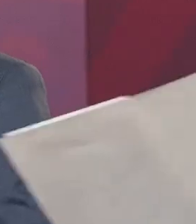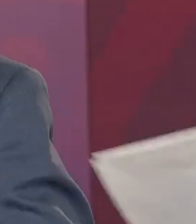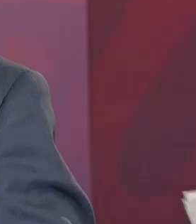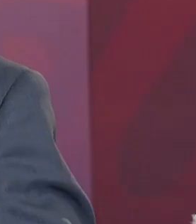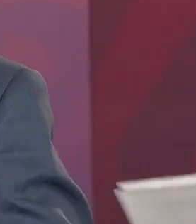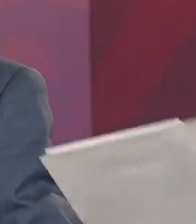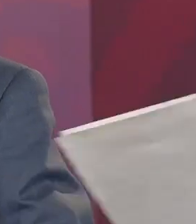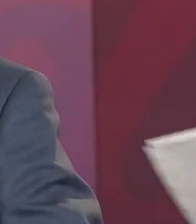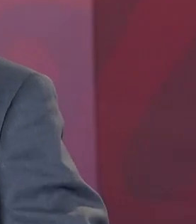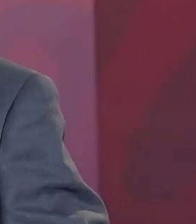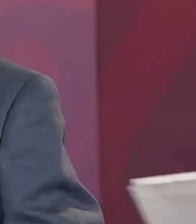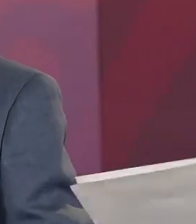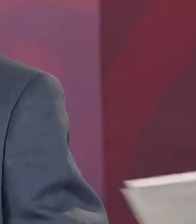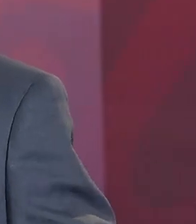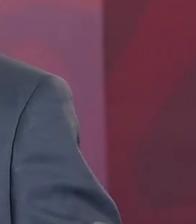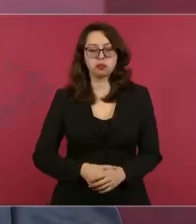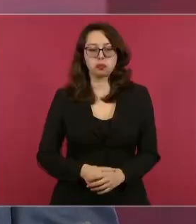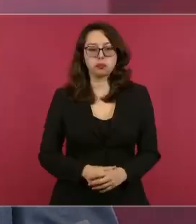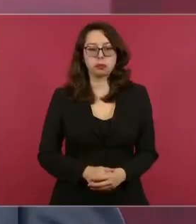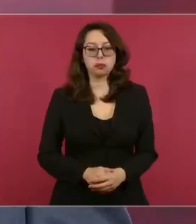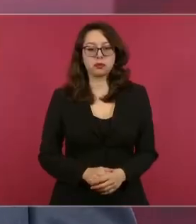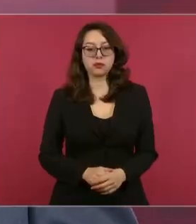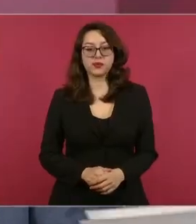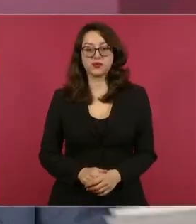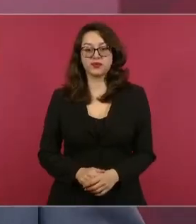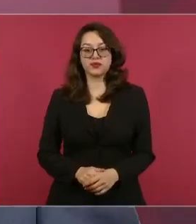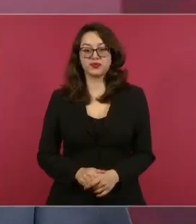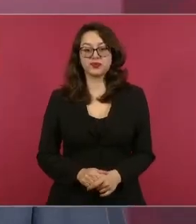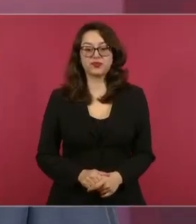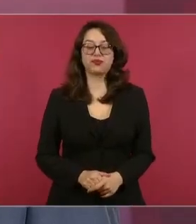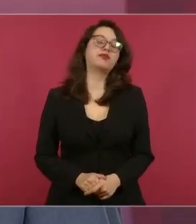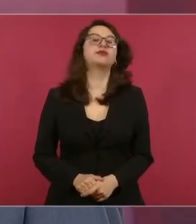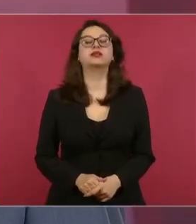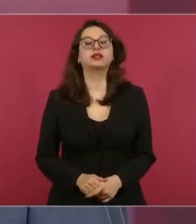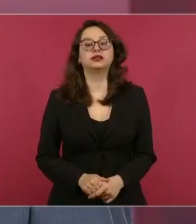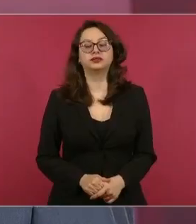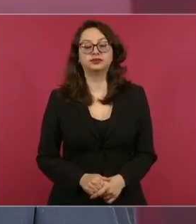y con la política de suspender